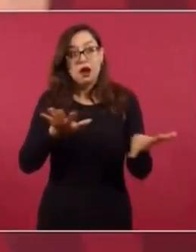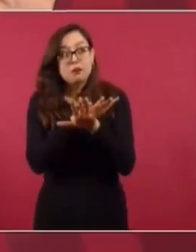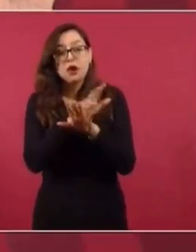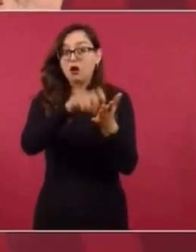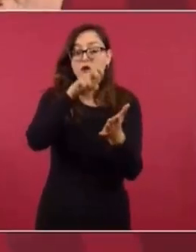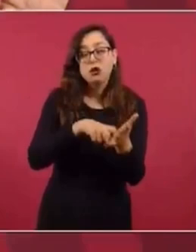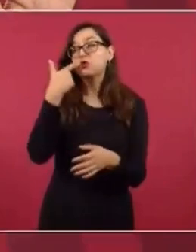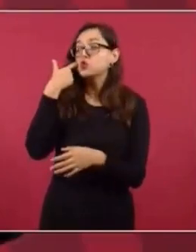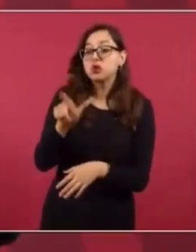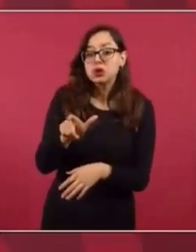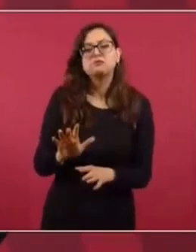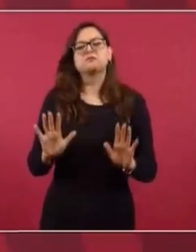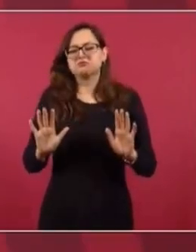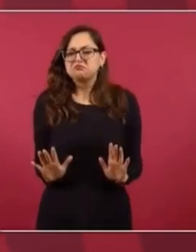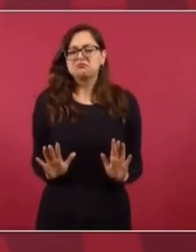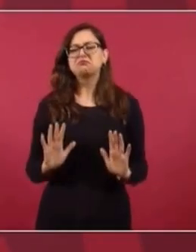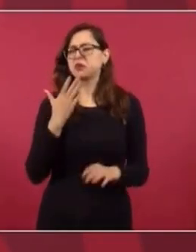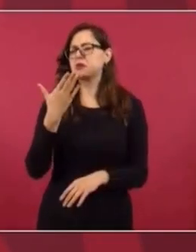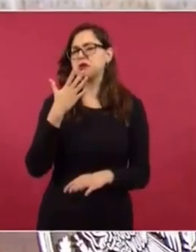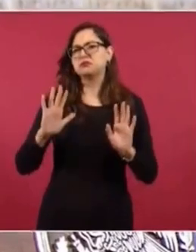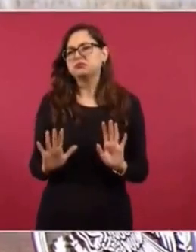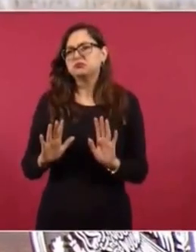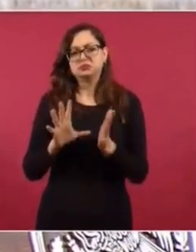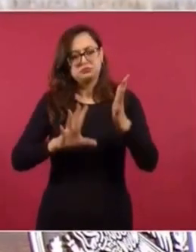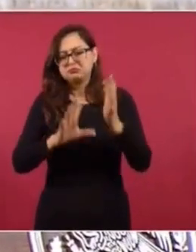pues vamos a presentar una ley